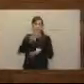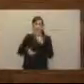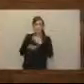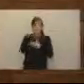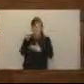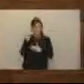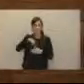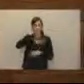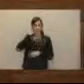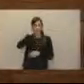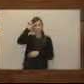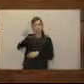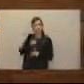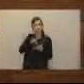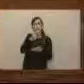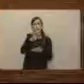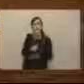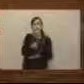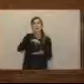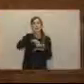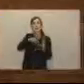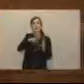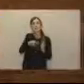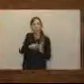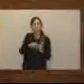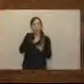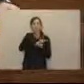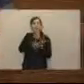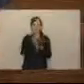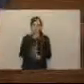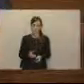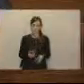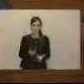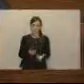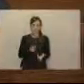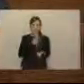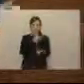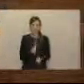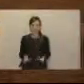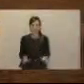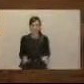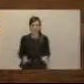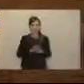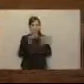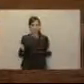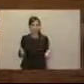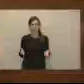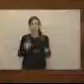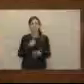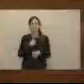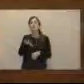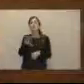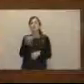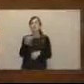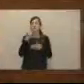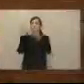afirmaba aquello de que el sistema no es gratuito. Claro que no lo es. Aunque entiendo que, claro, ¿ustedes qué problemas